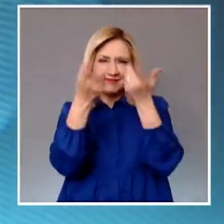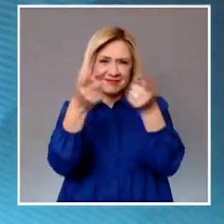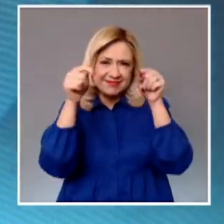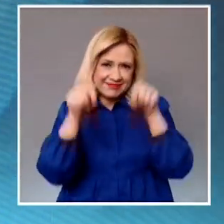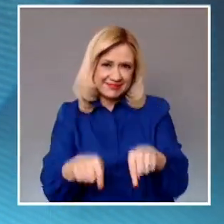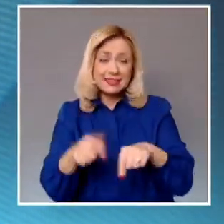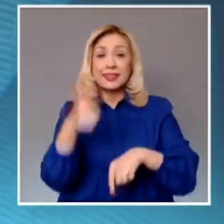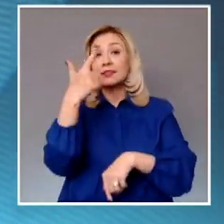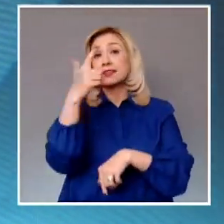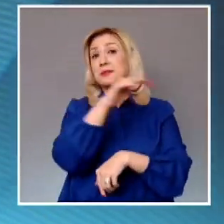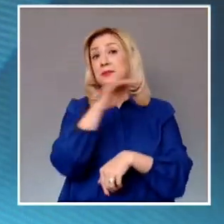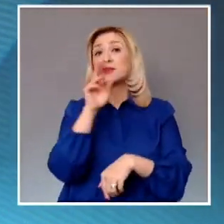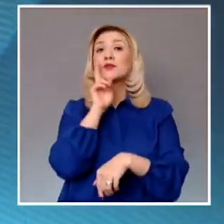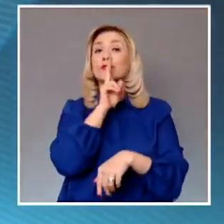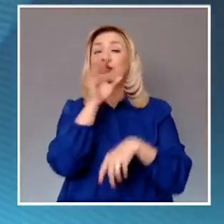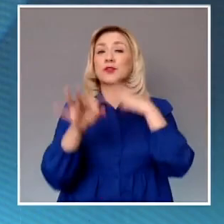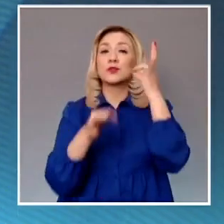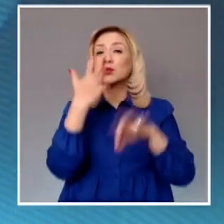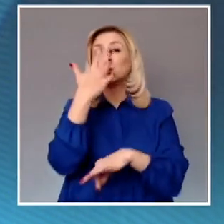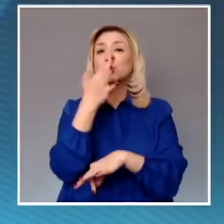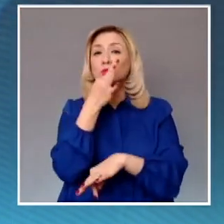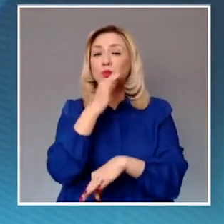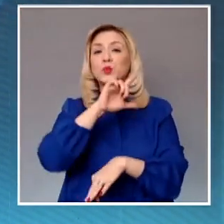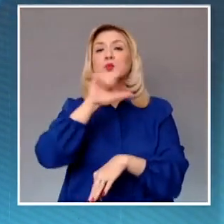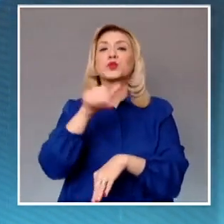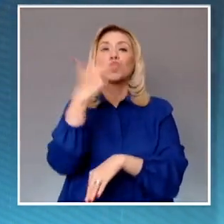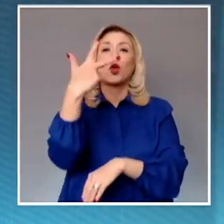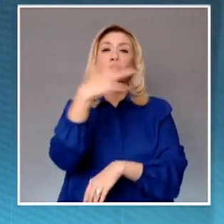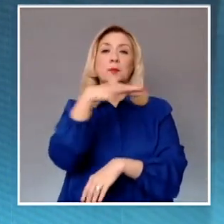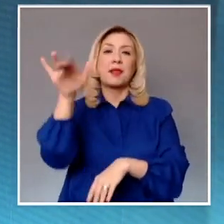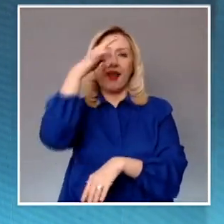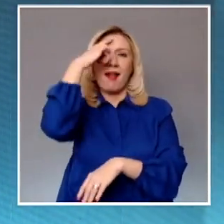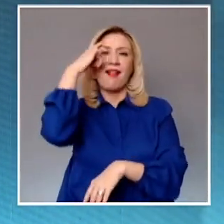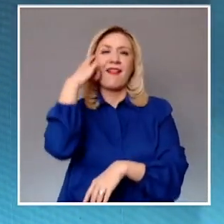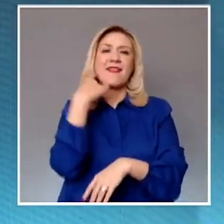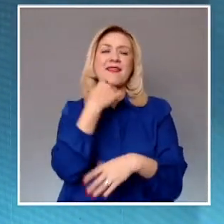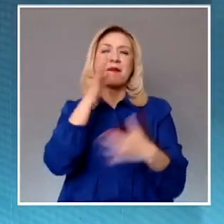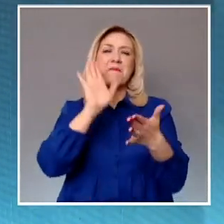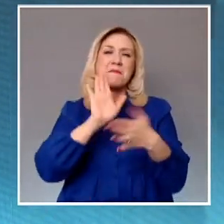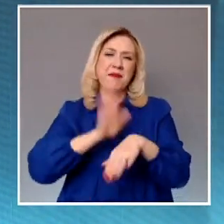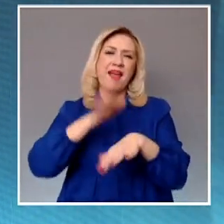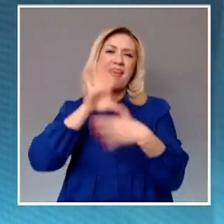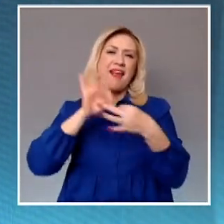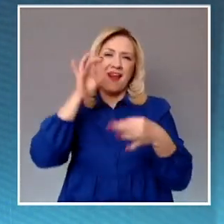nuestro avance informativo y a las 8:30 de la noche el noticiero nocturno. Le